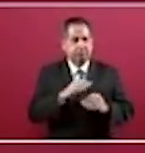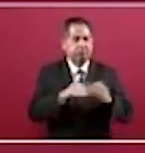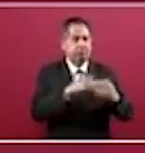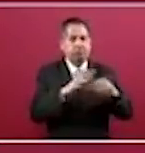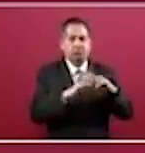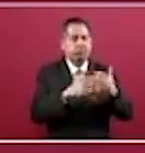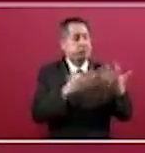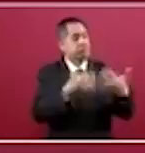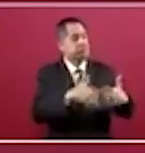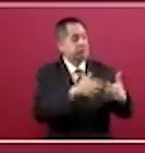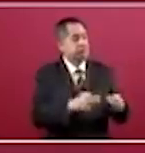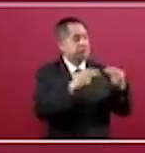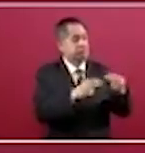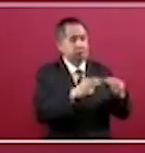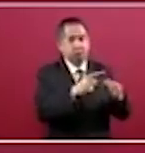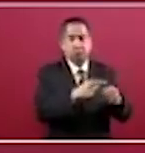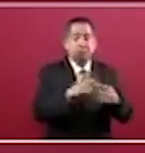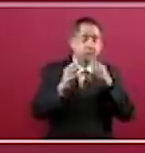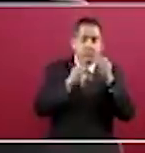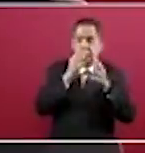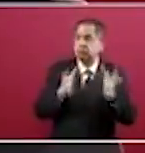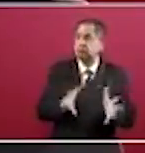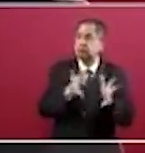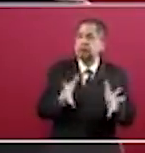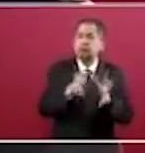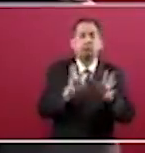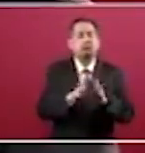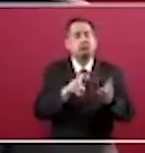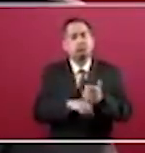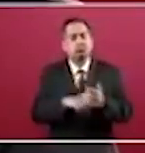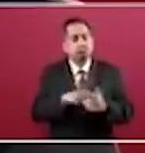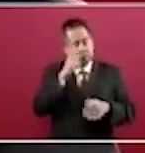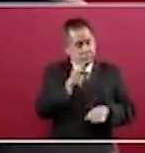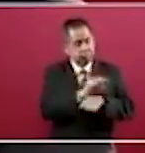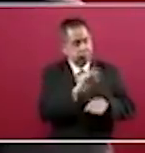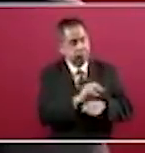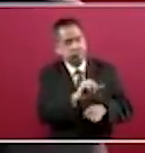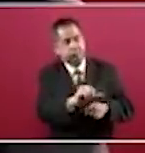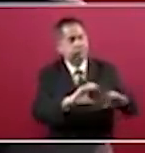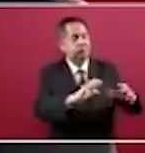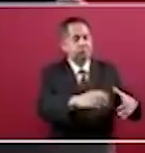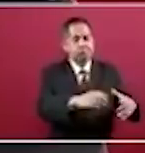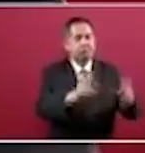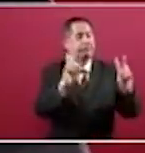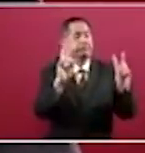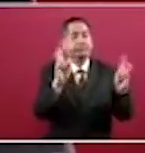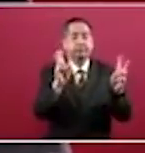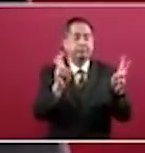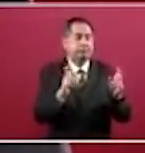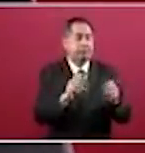las empresas promueven, ¿sí?, a organismos de la